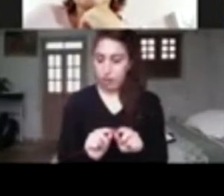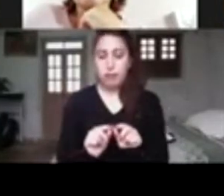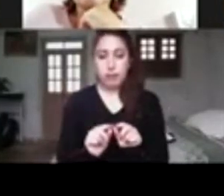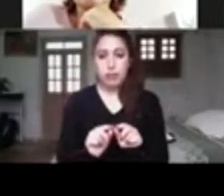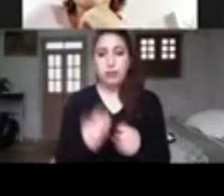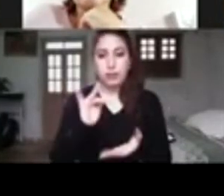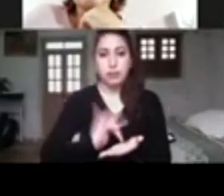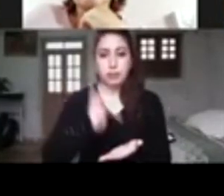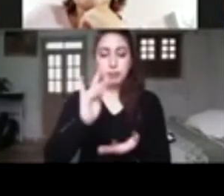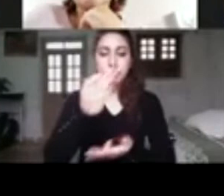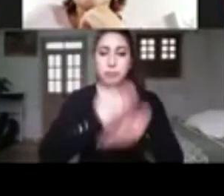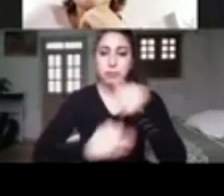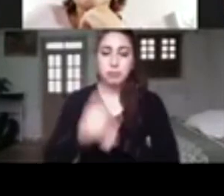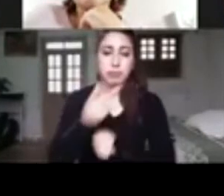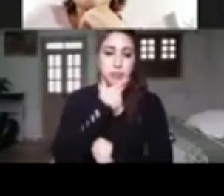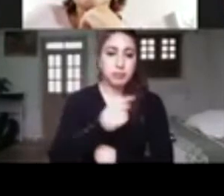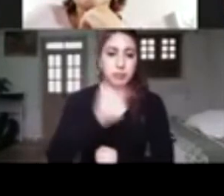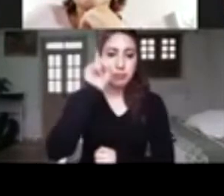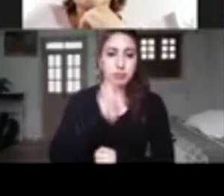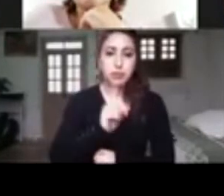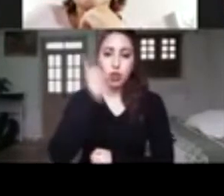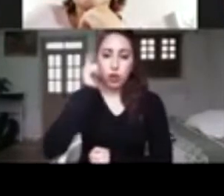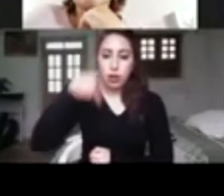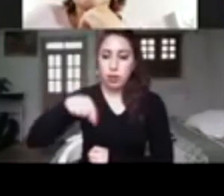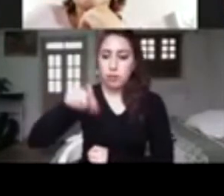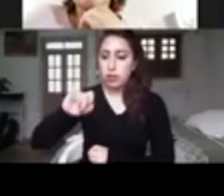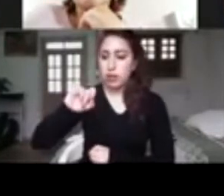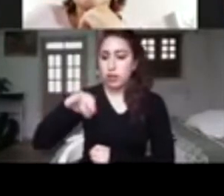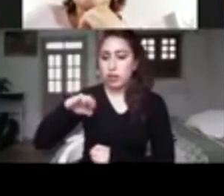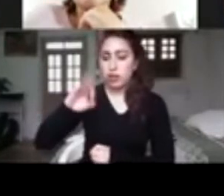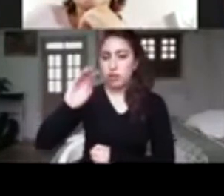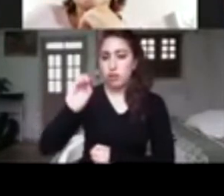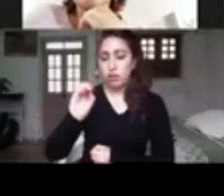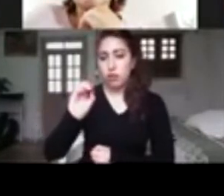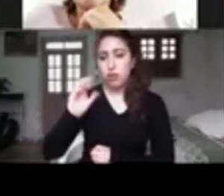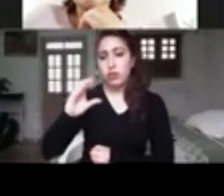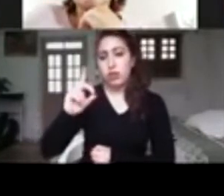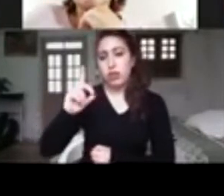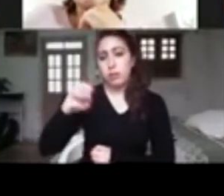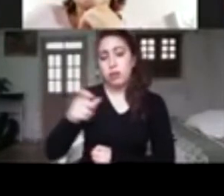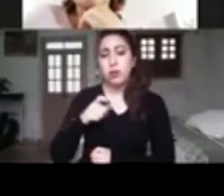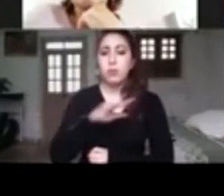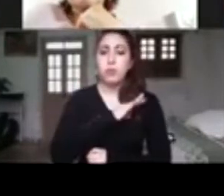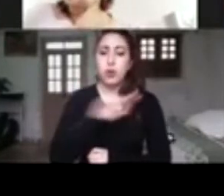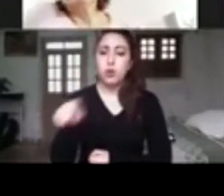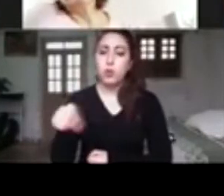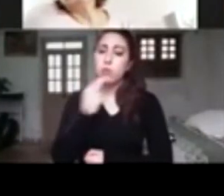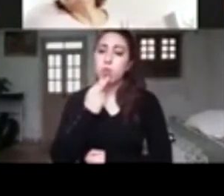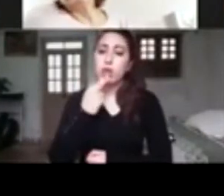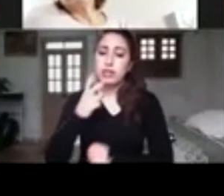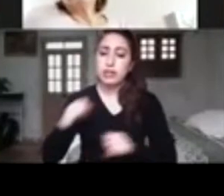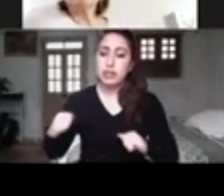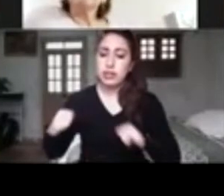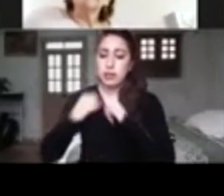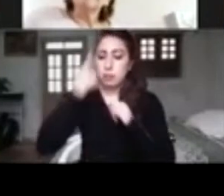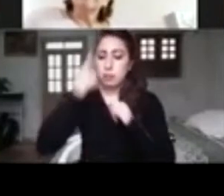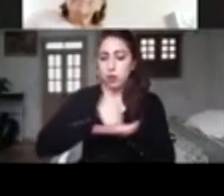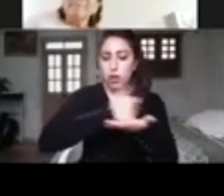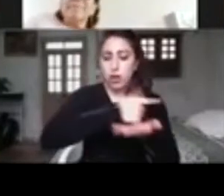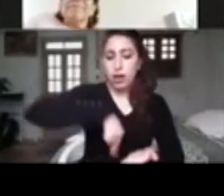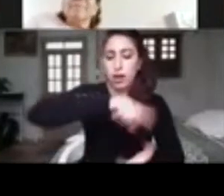todas y todos y esperando desde el Info de la Ciudad ser útiles a todos los grupos poblacionales. Muchas